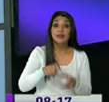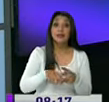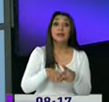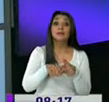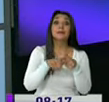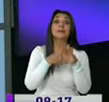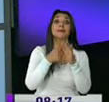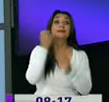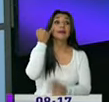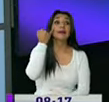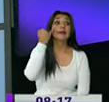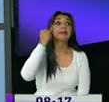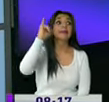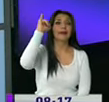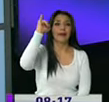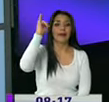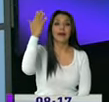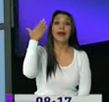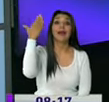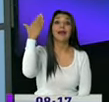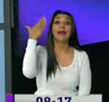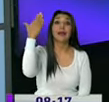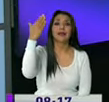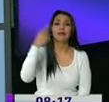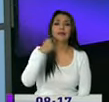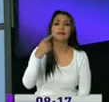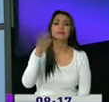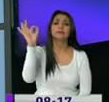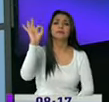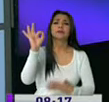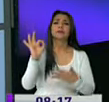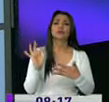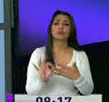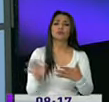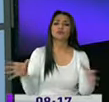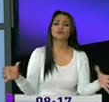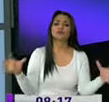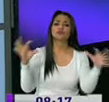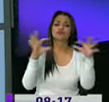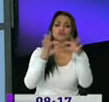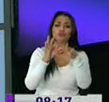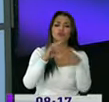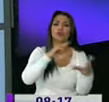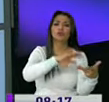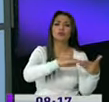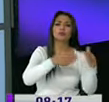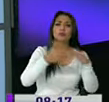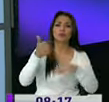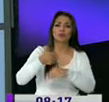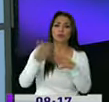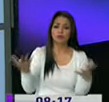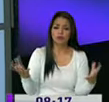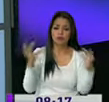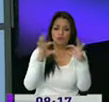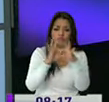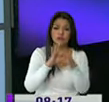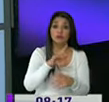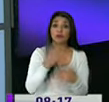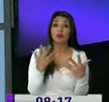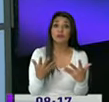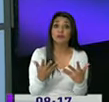el invento de la alcaldía de Barrera, ¿no? Presupuestos participativos. Ya pues, ahí se quedan este tipo de obras.